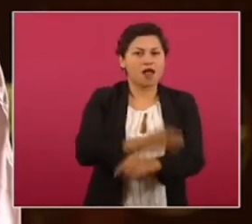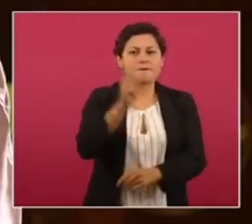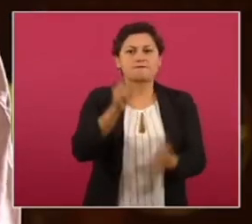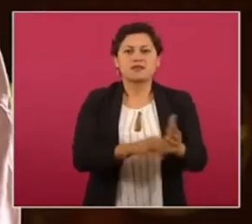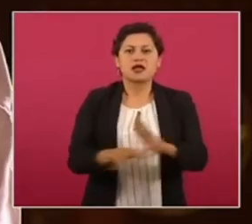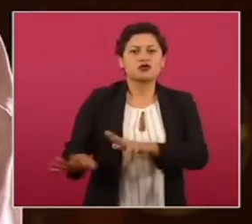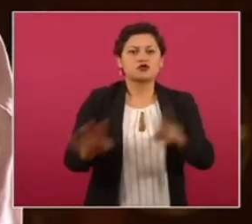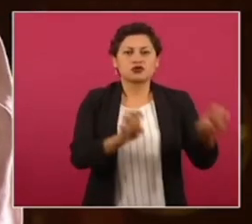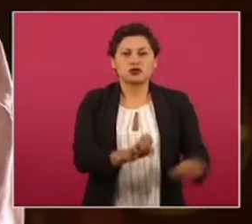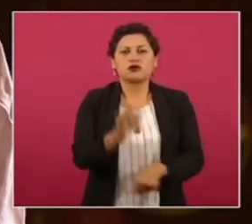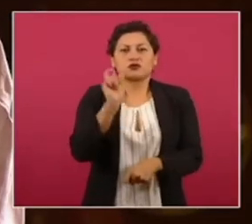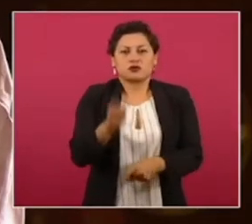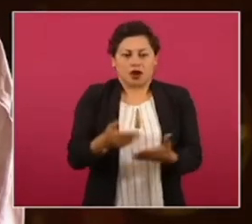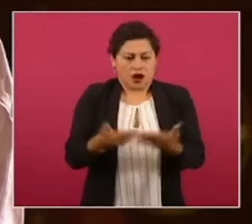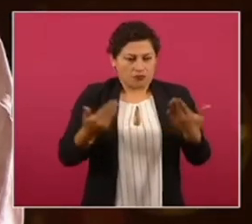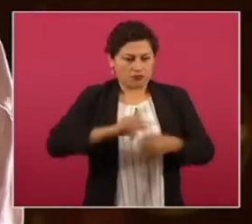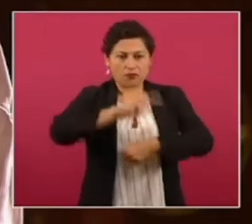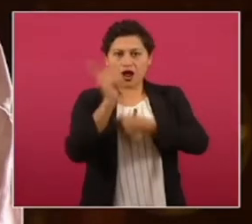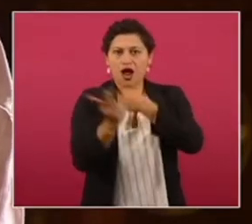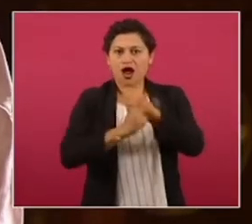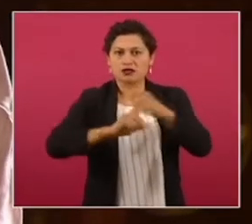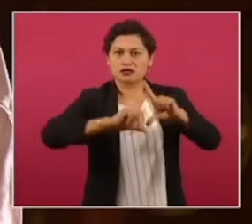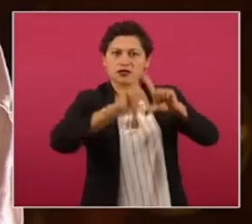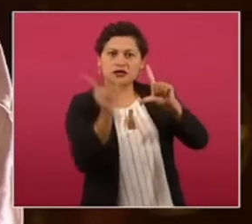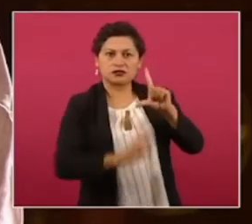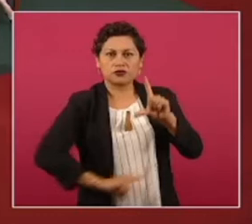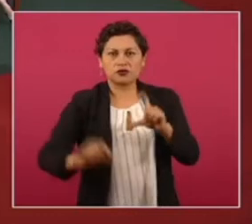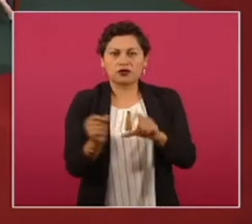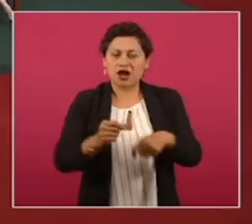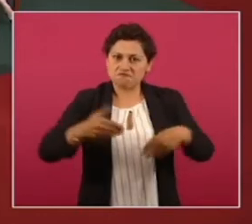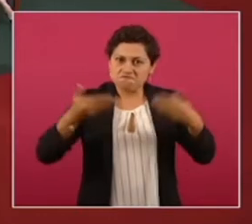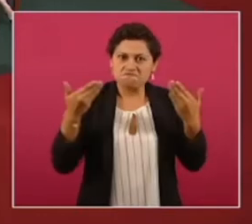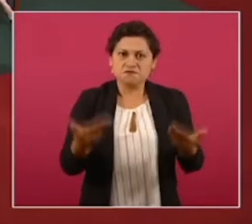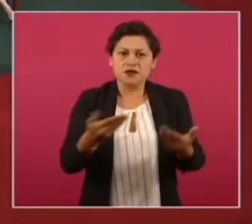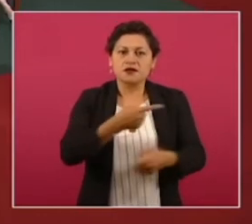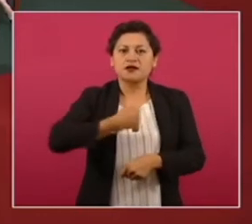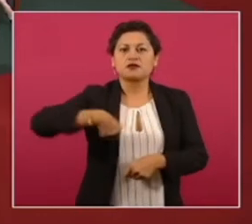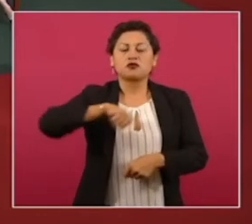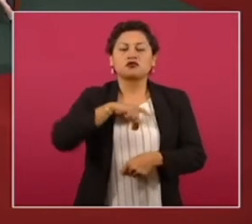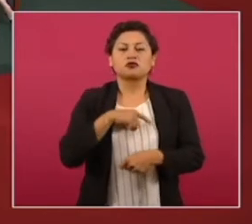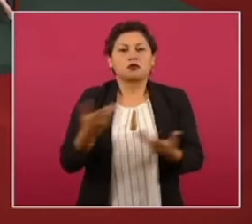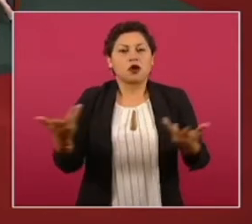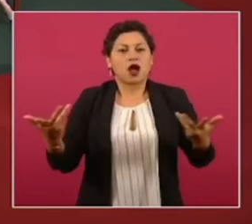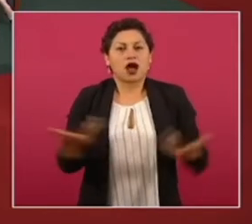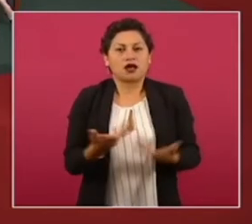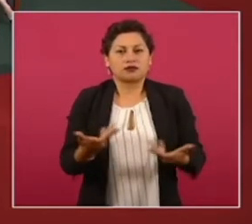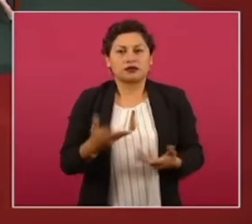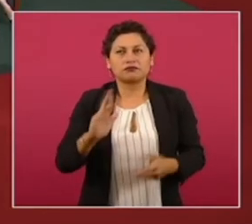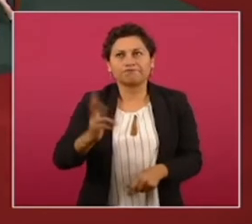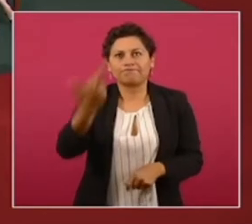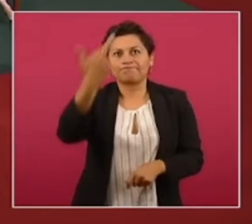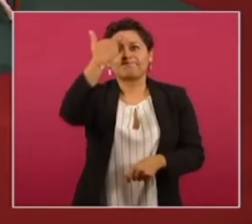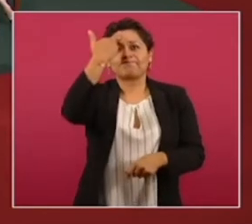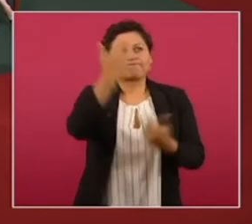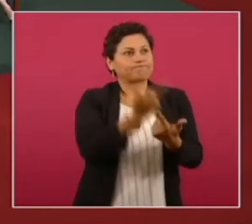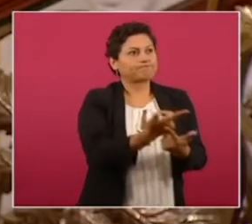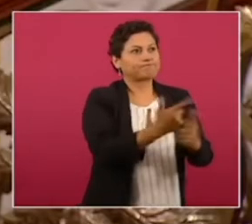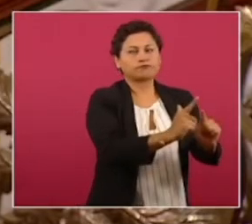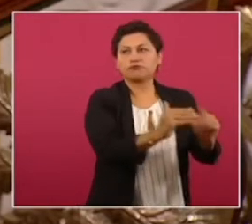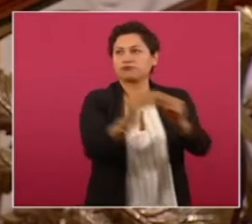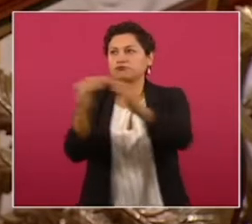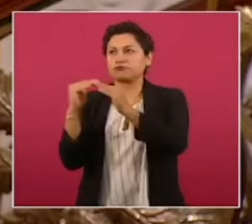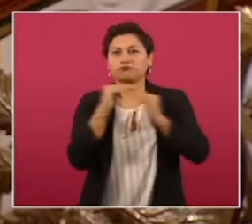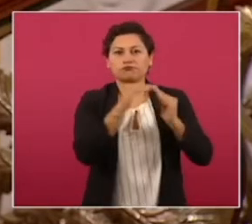realidad nacional nos exige actuar y nos vuelve a recordar que no hay libertad sin democracia, ni democracia